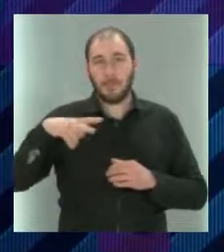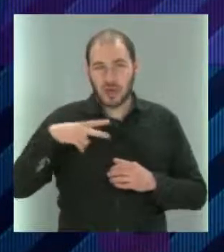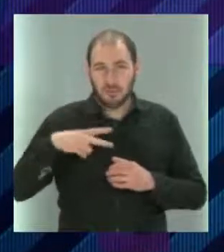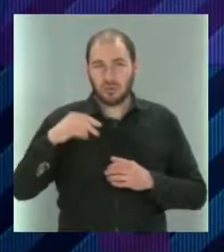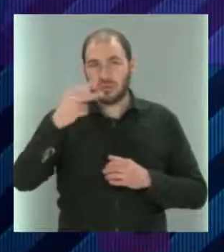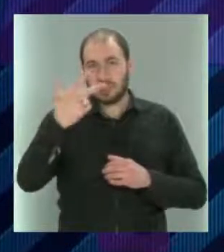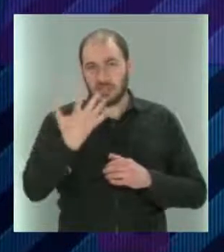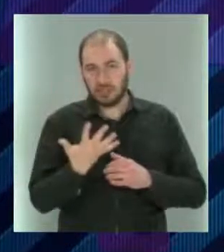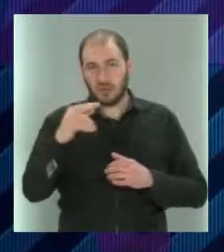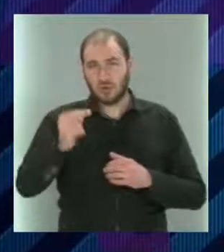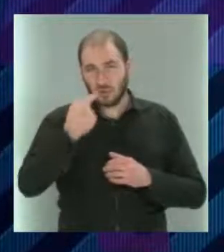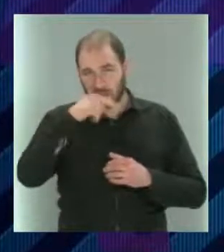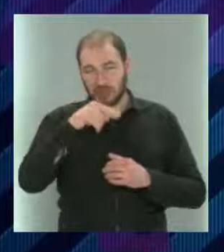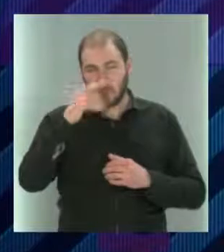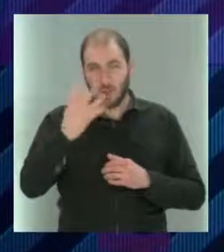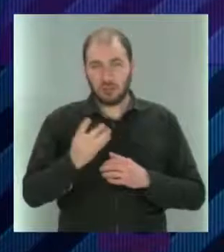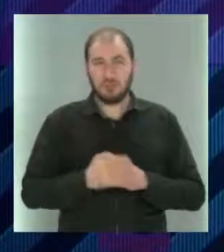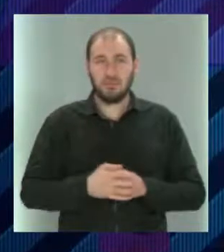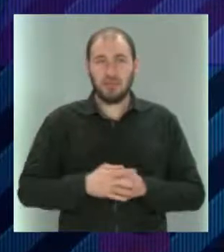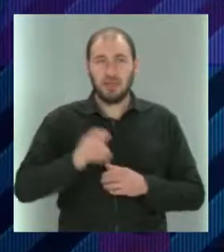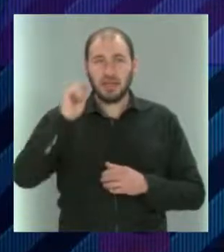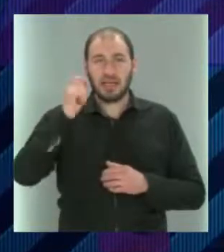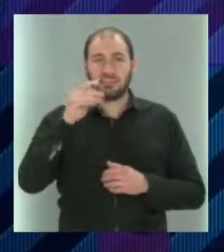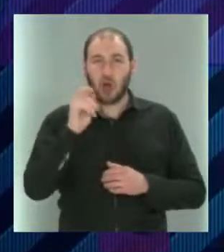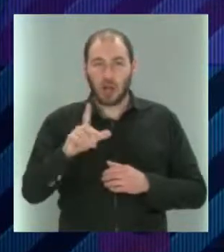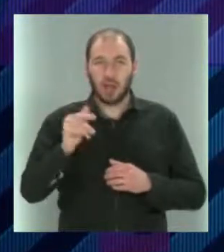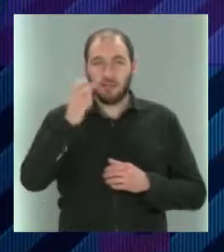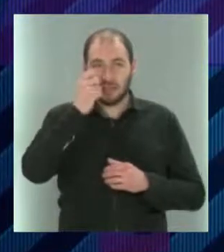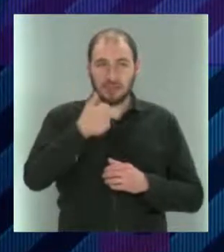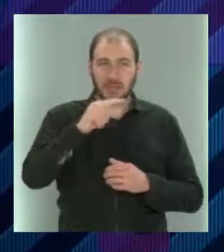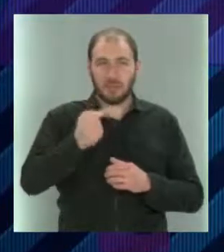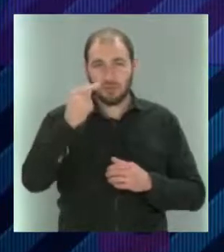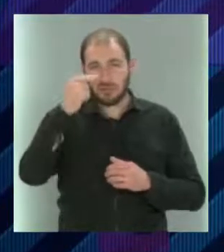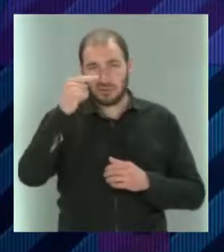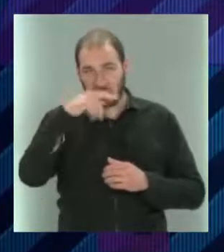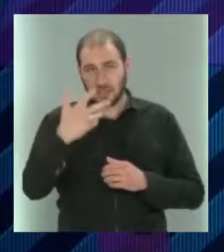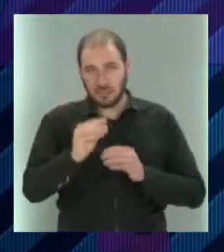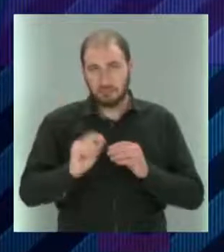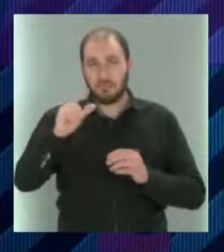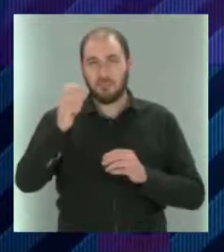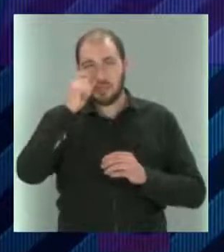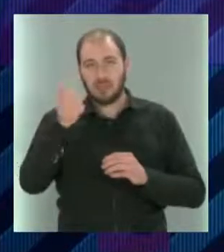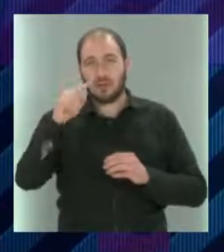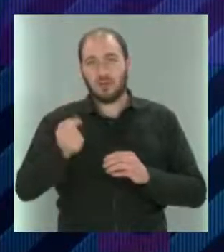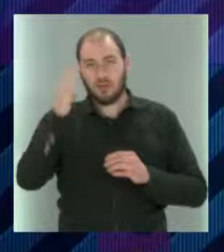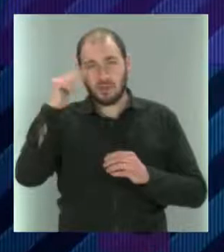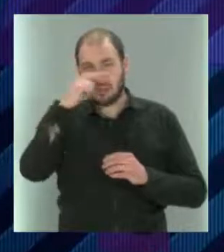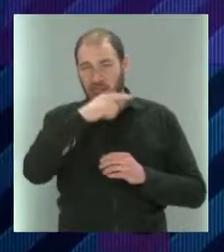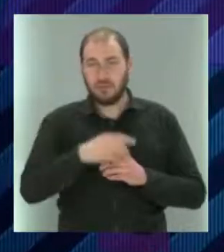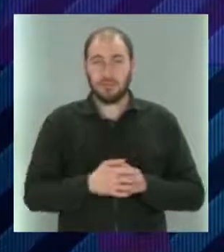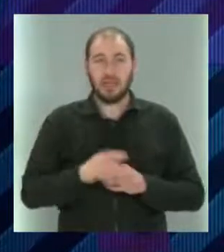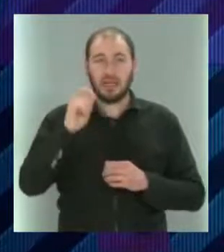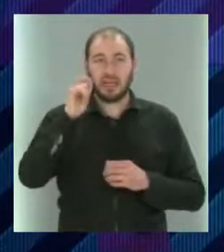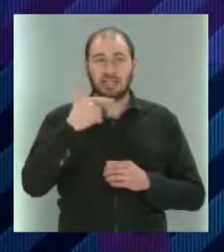cuesta 35,74 pesos, el gasoil pasó de 26,73 pesos a 26,97 pesos y